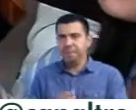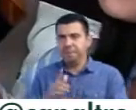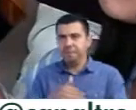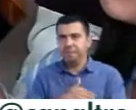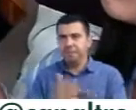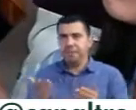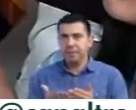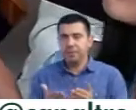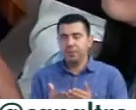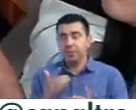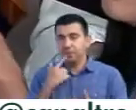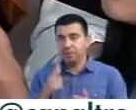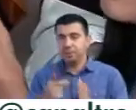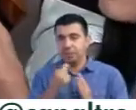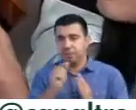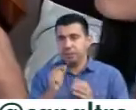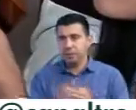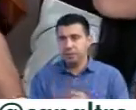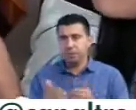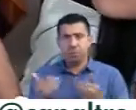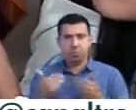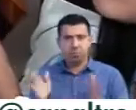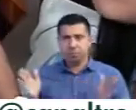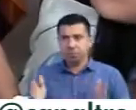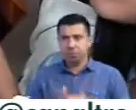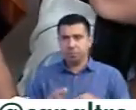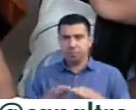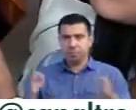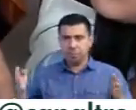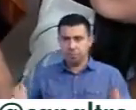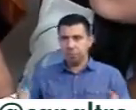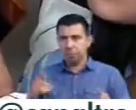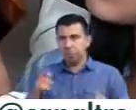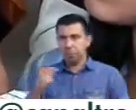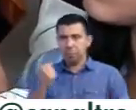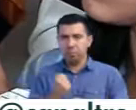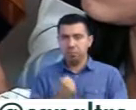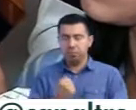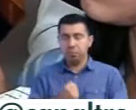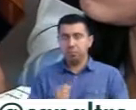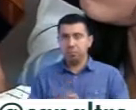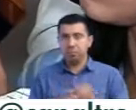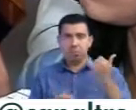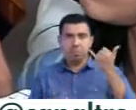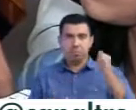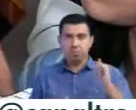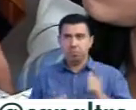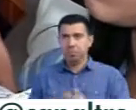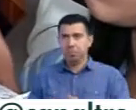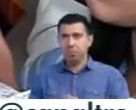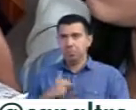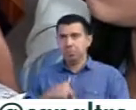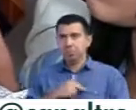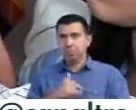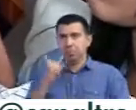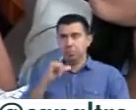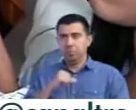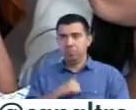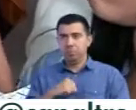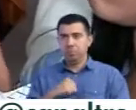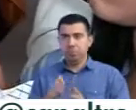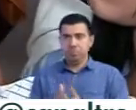viabilizada la planta de la zona del catatumbo y la provincia de ocaña es decir nosotros tenemos ya los